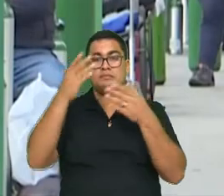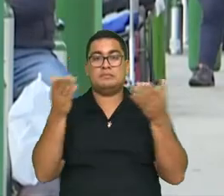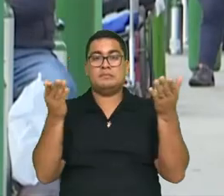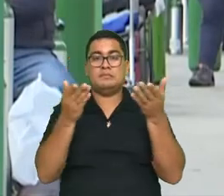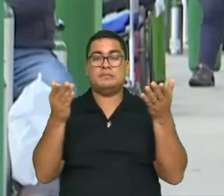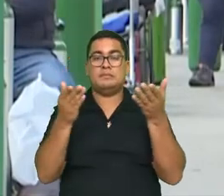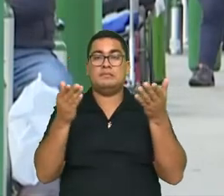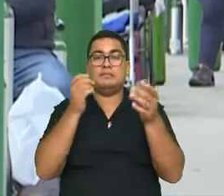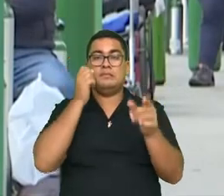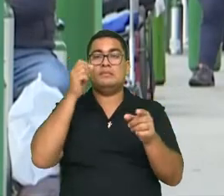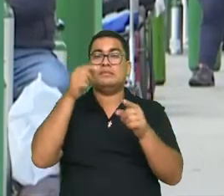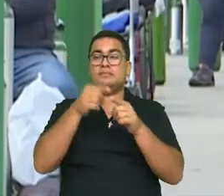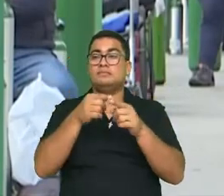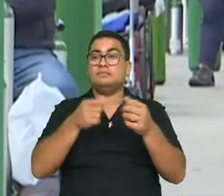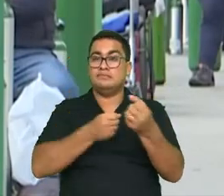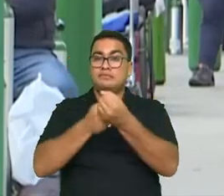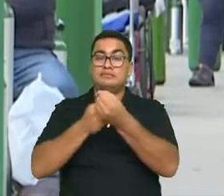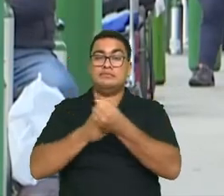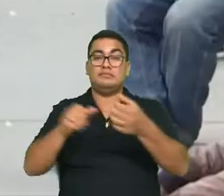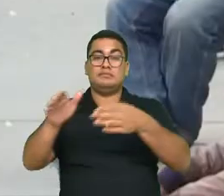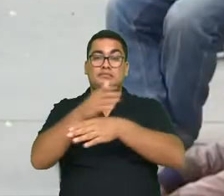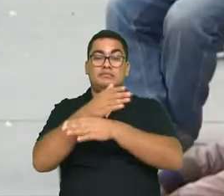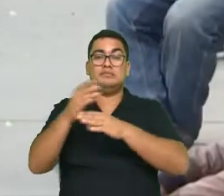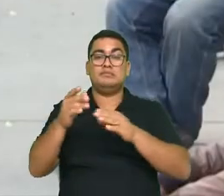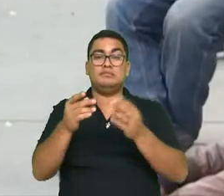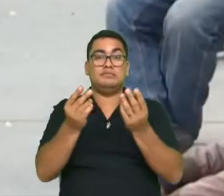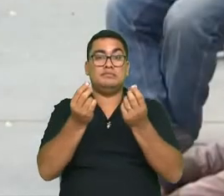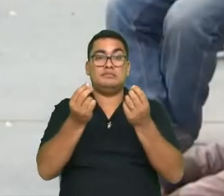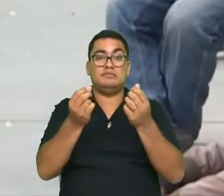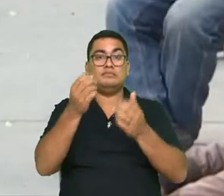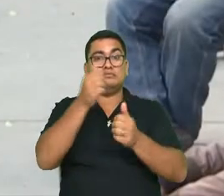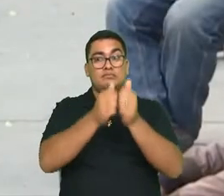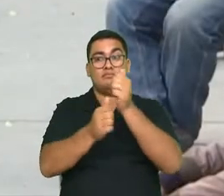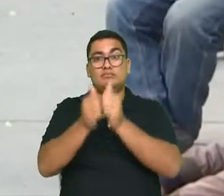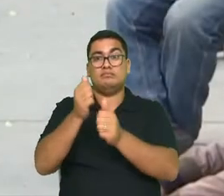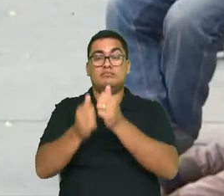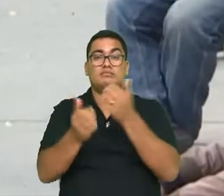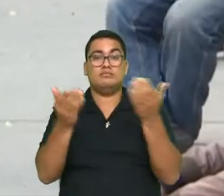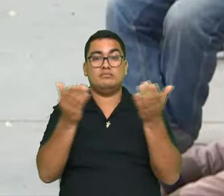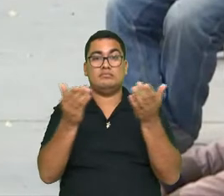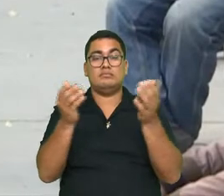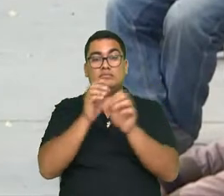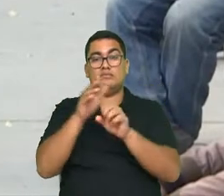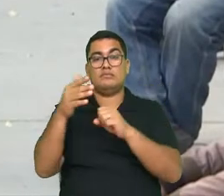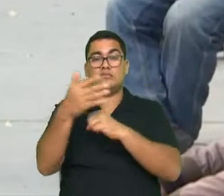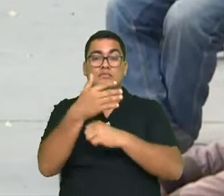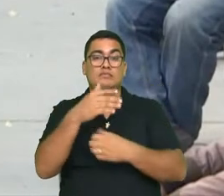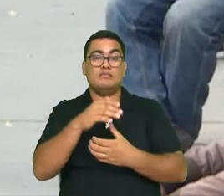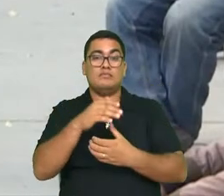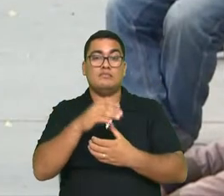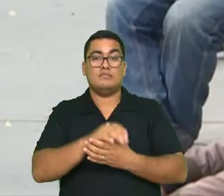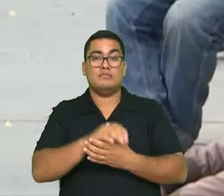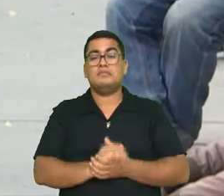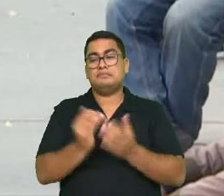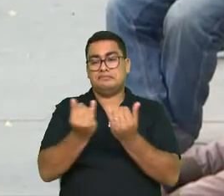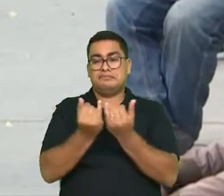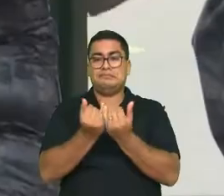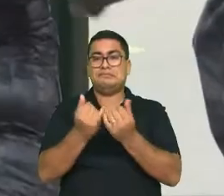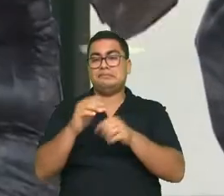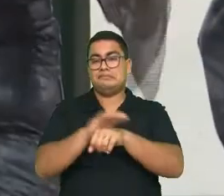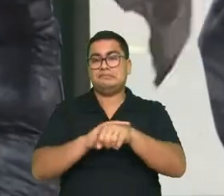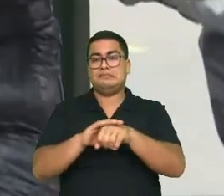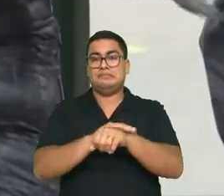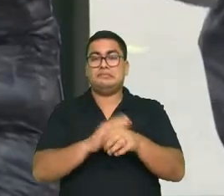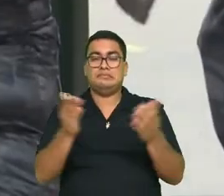con el fin de paliar los efectos de la crisis económica y sanitaria causada por la COVID-19. En la misma se autoriza de